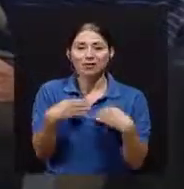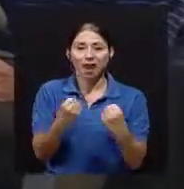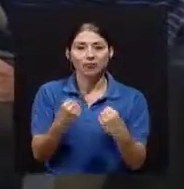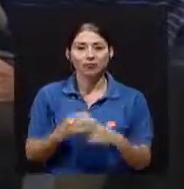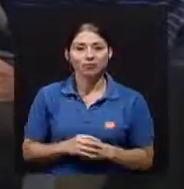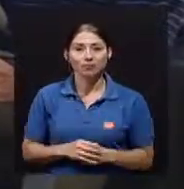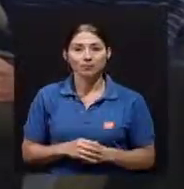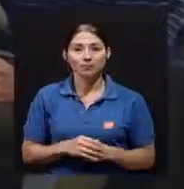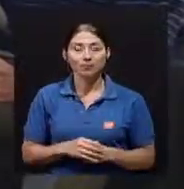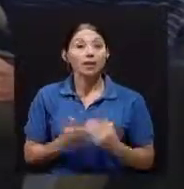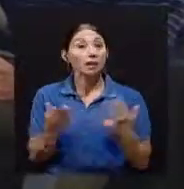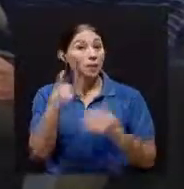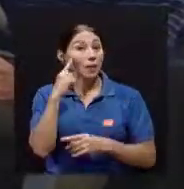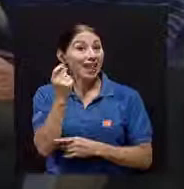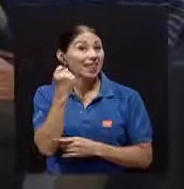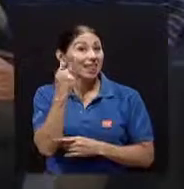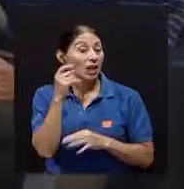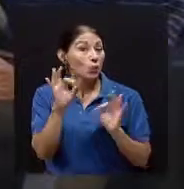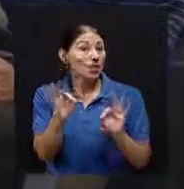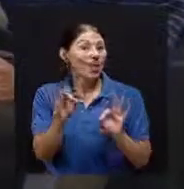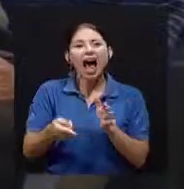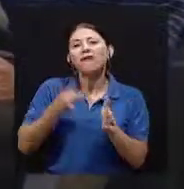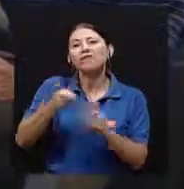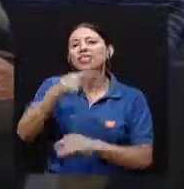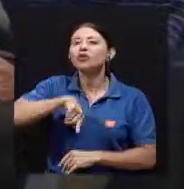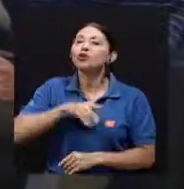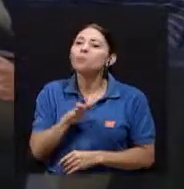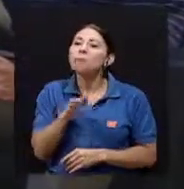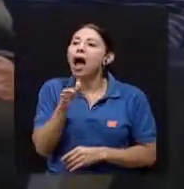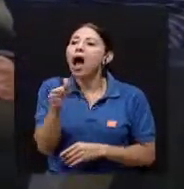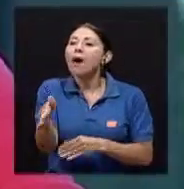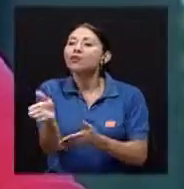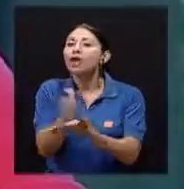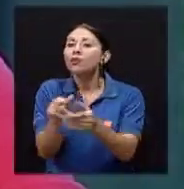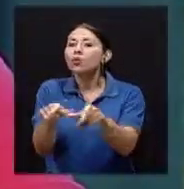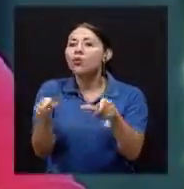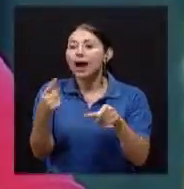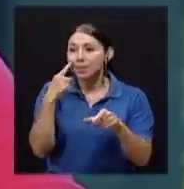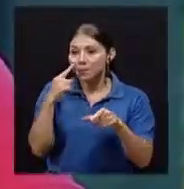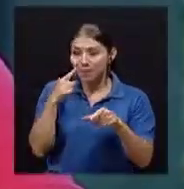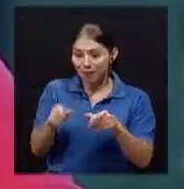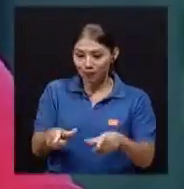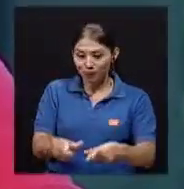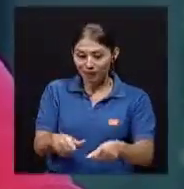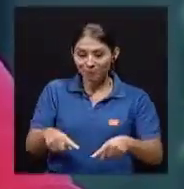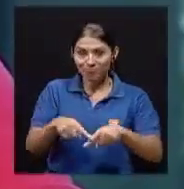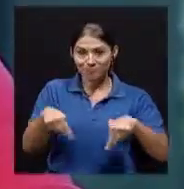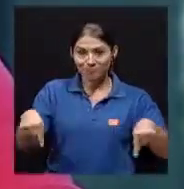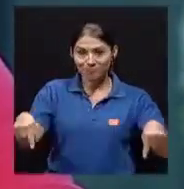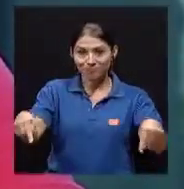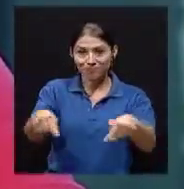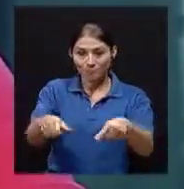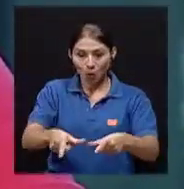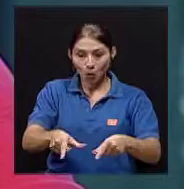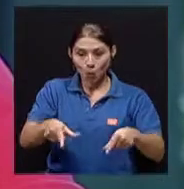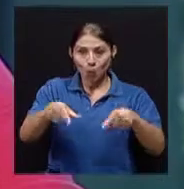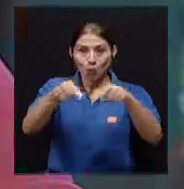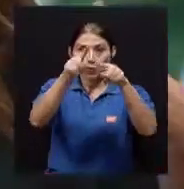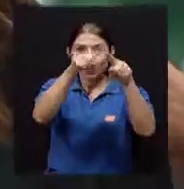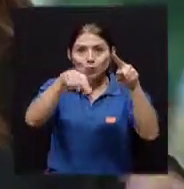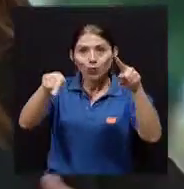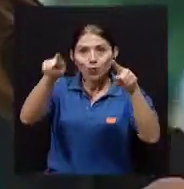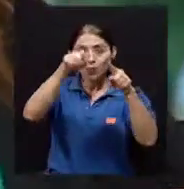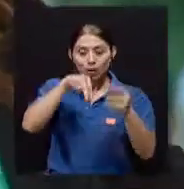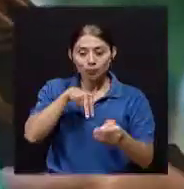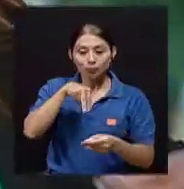porque a veces vamos a una báscula, ya sea en la farmacia, en cualquier centro comercial, y ahí vemos que hay un porcentaje, pero ¿lo puedo medir de manera